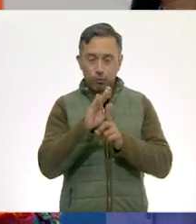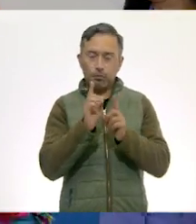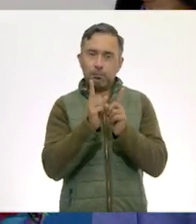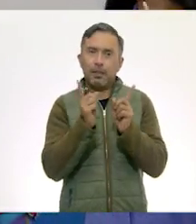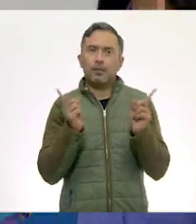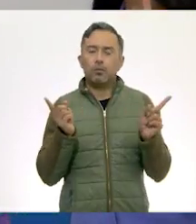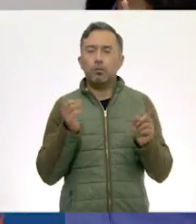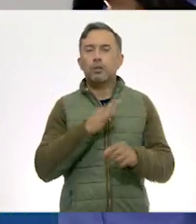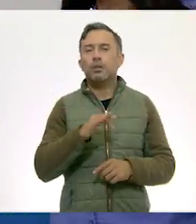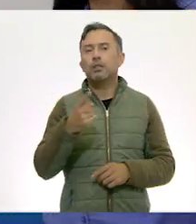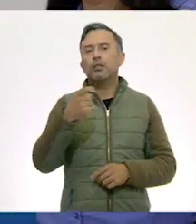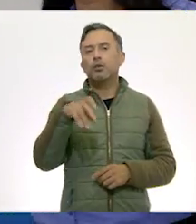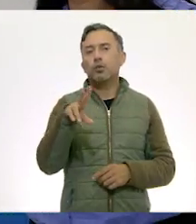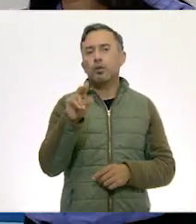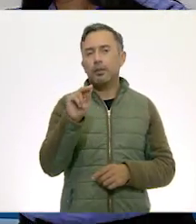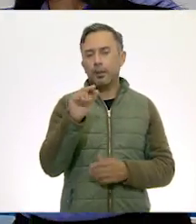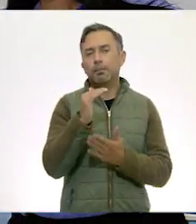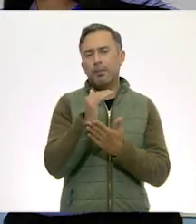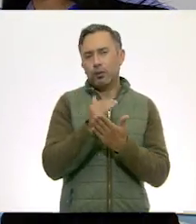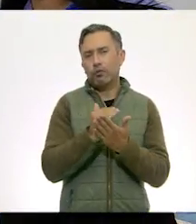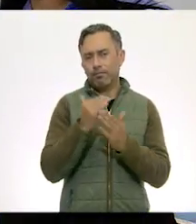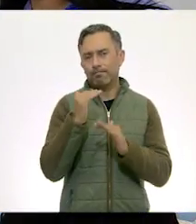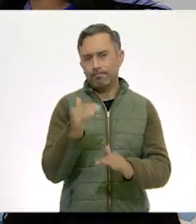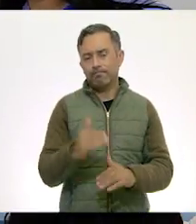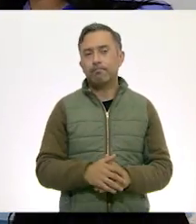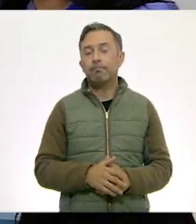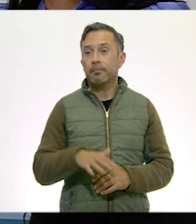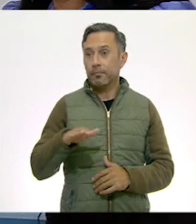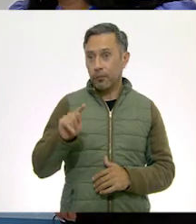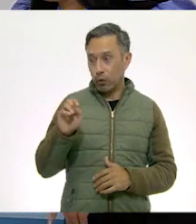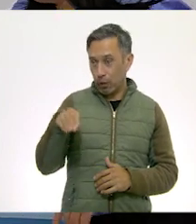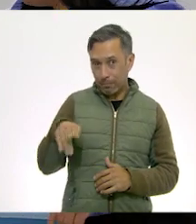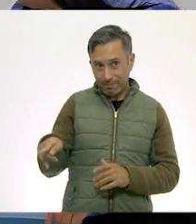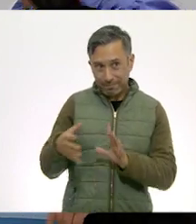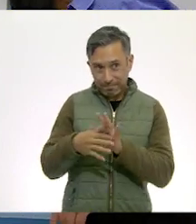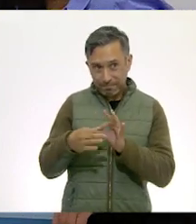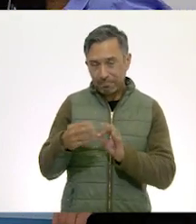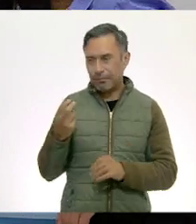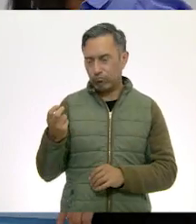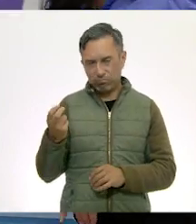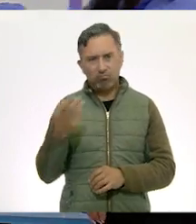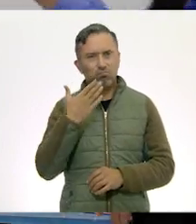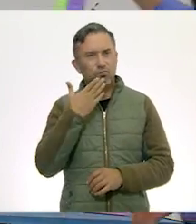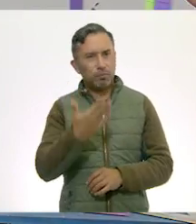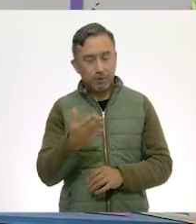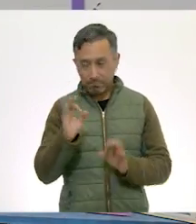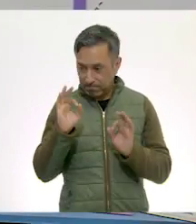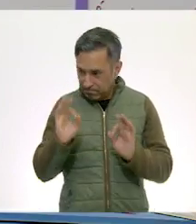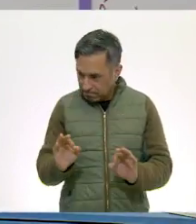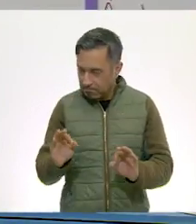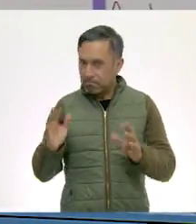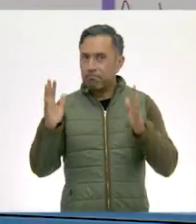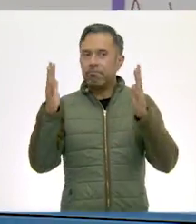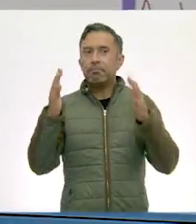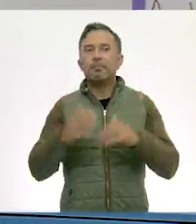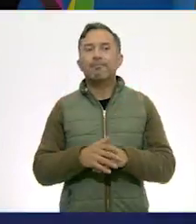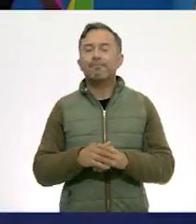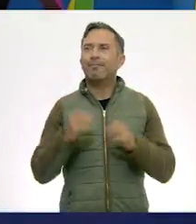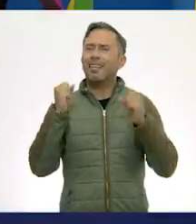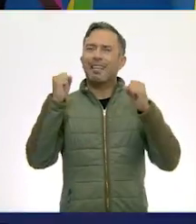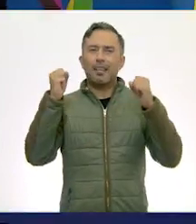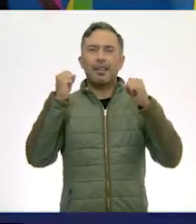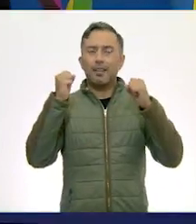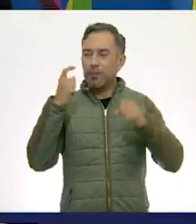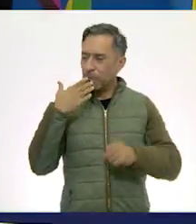a 180. Entonces, lo que nos dijo Ton es correcto. Muy bien, Ton. Ay, bien, Ton. Muy